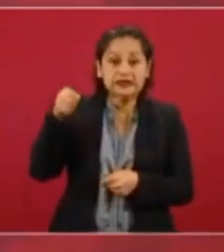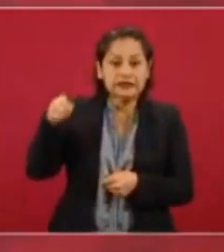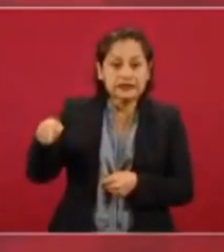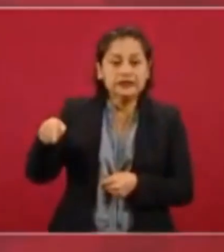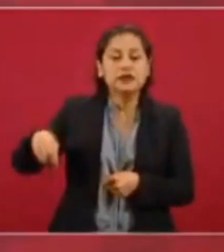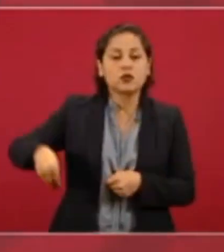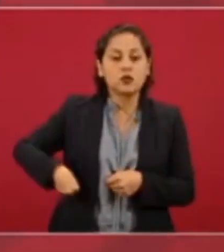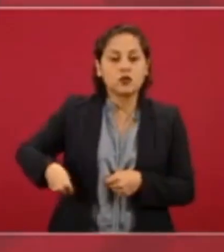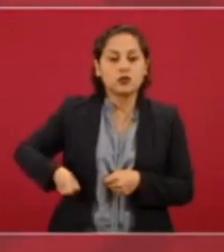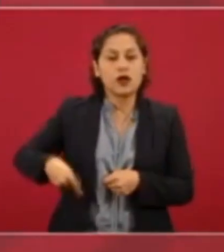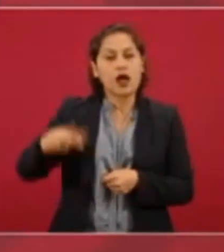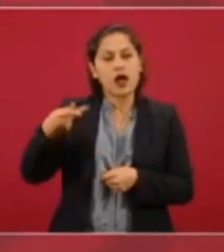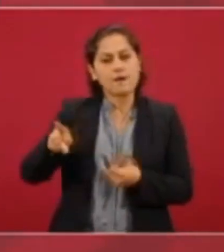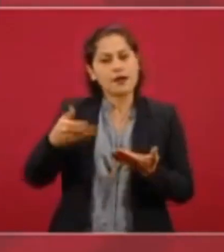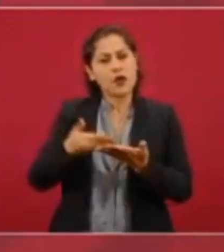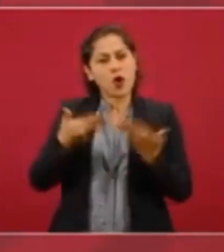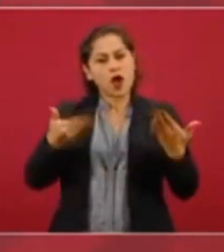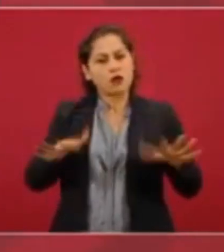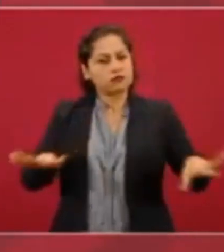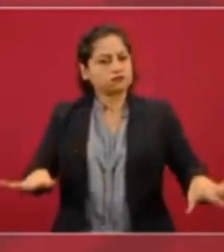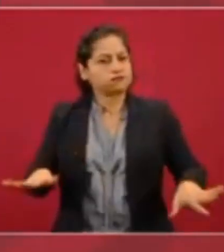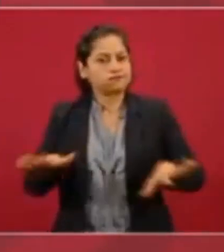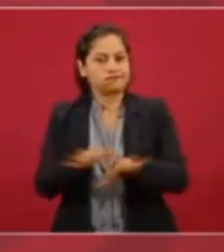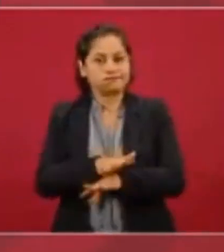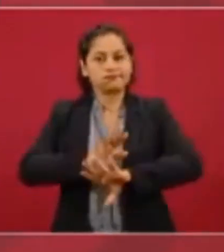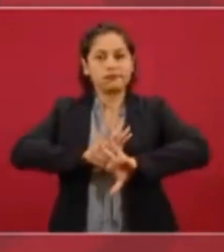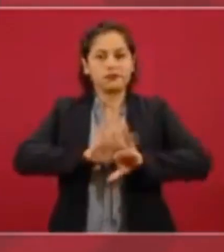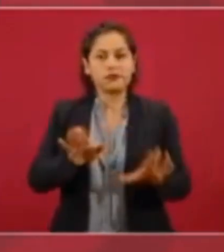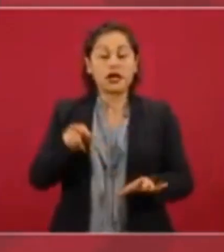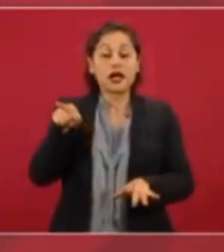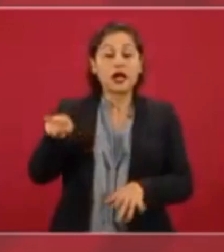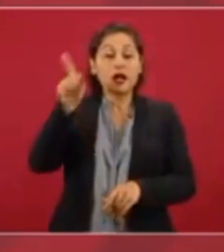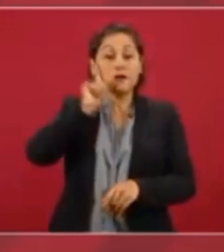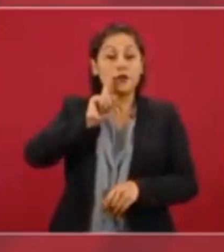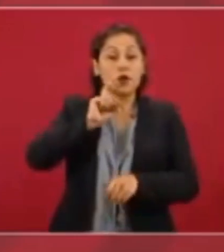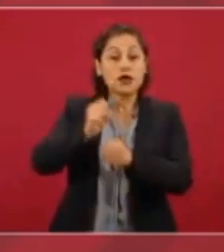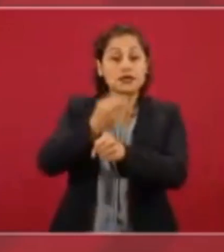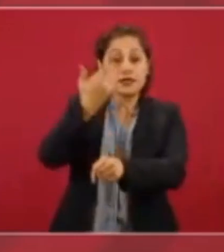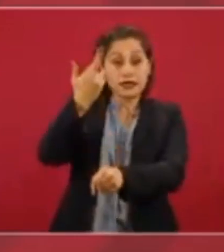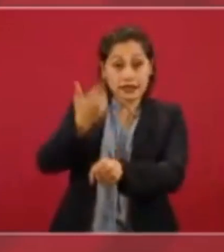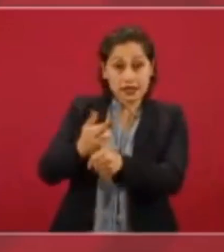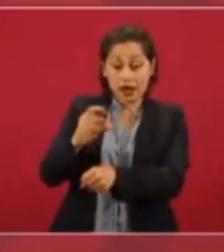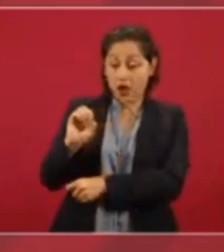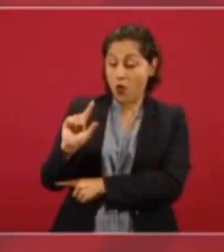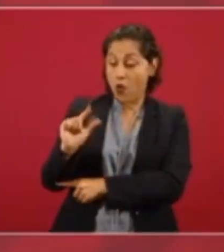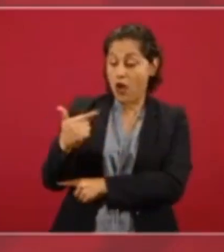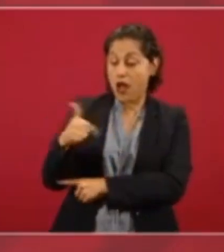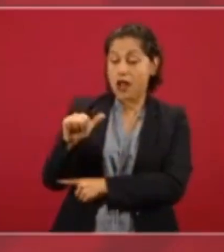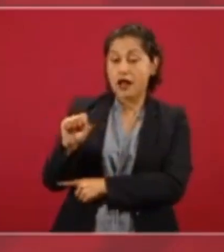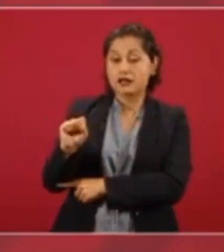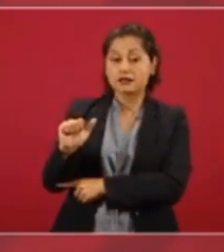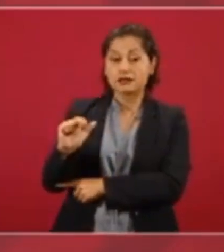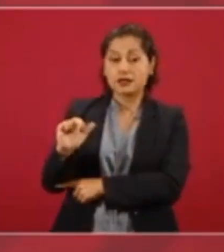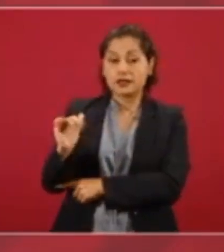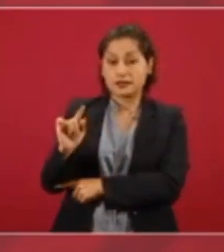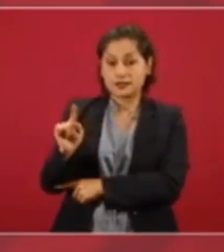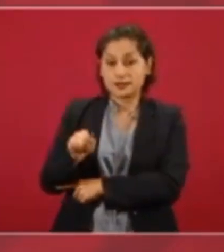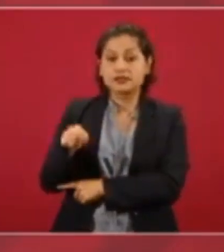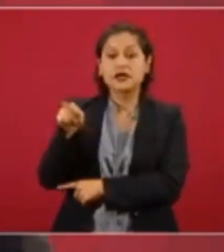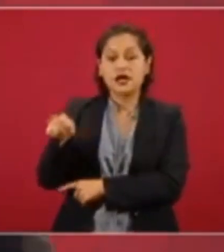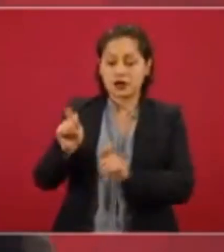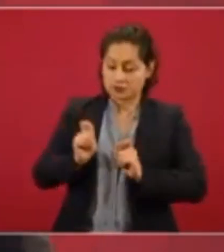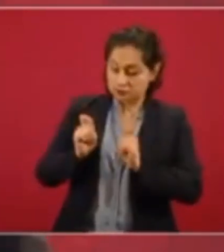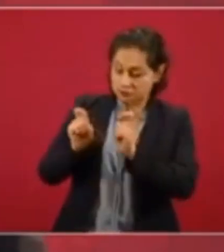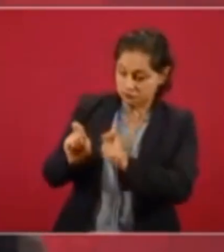la secretaria Olga Sánchez Cordero tiene como propósito defender los derechos